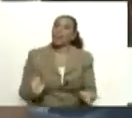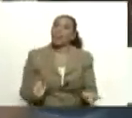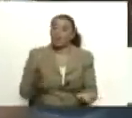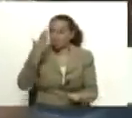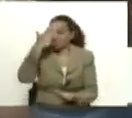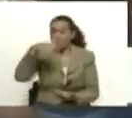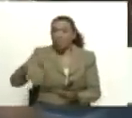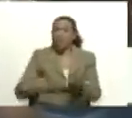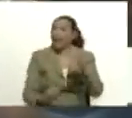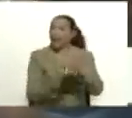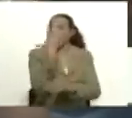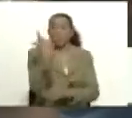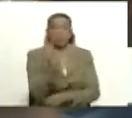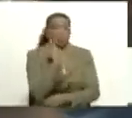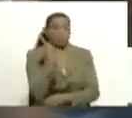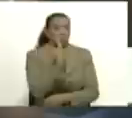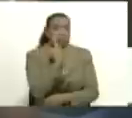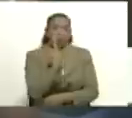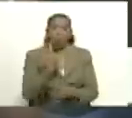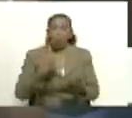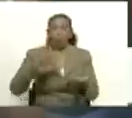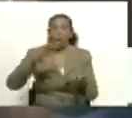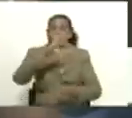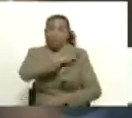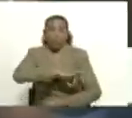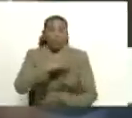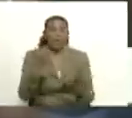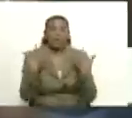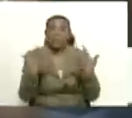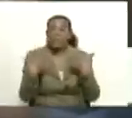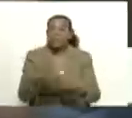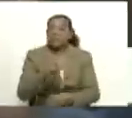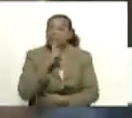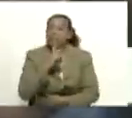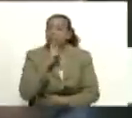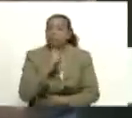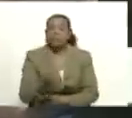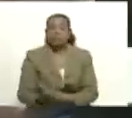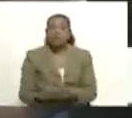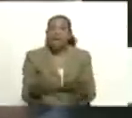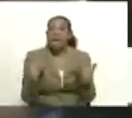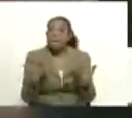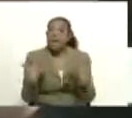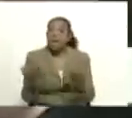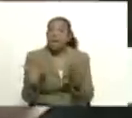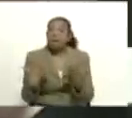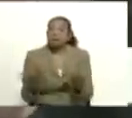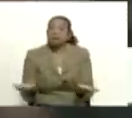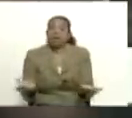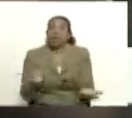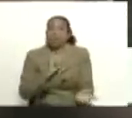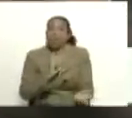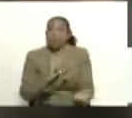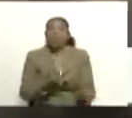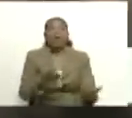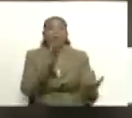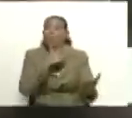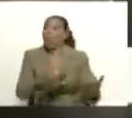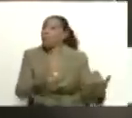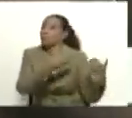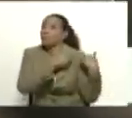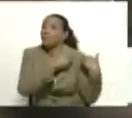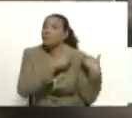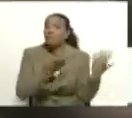no son los creadores de la crisis social y económica del país, pero ellos han ahondado con su